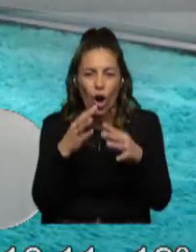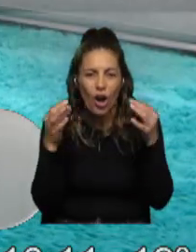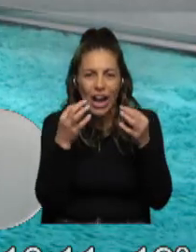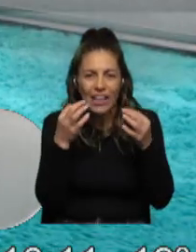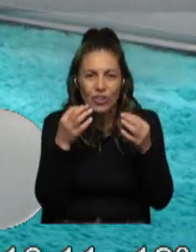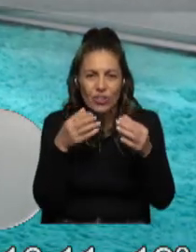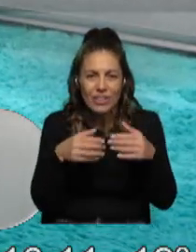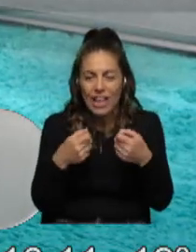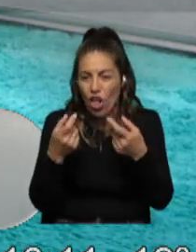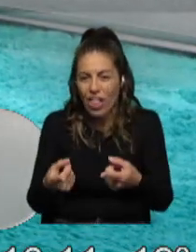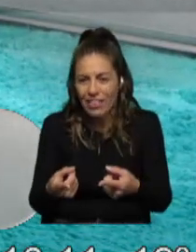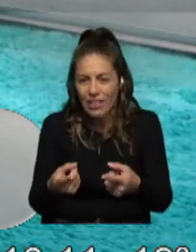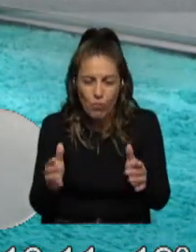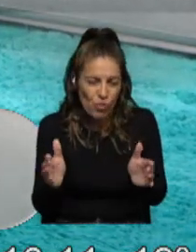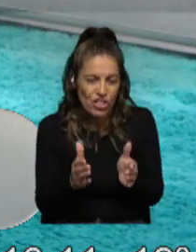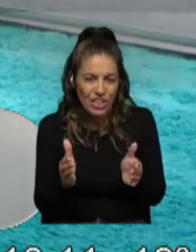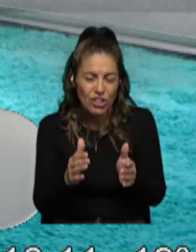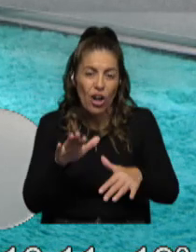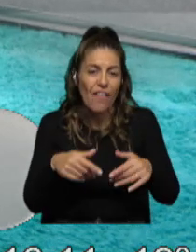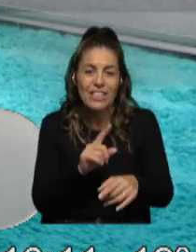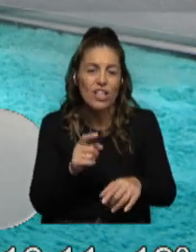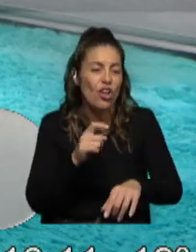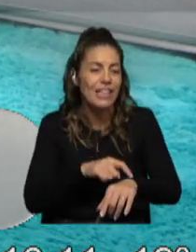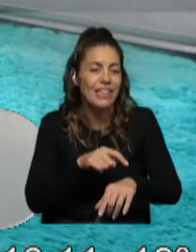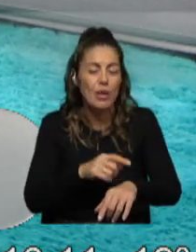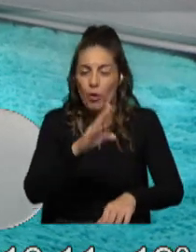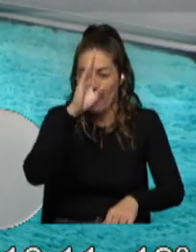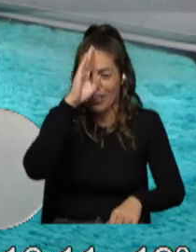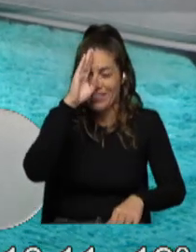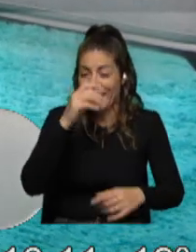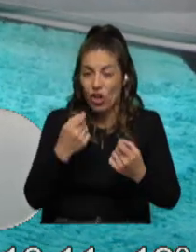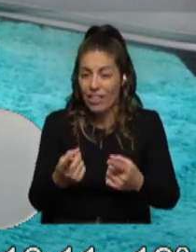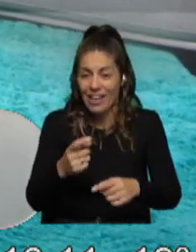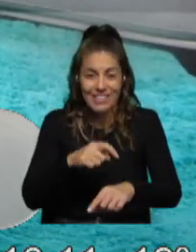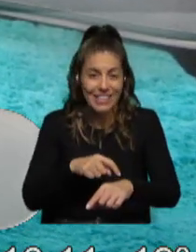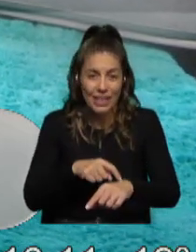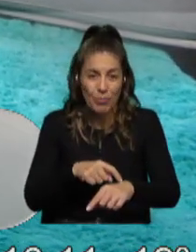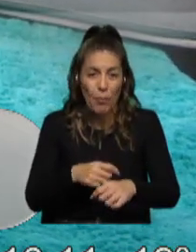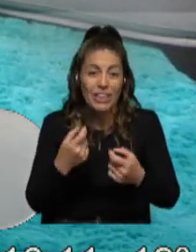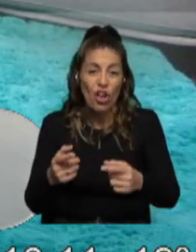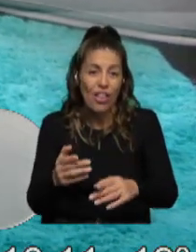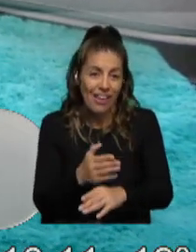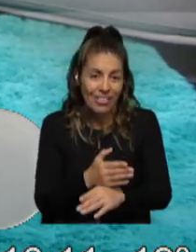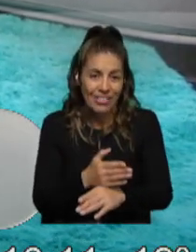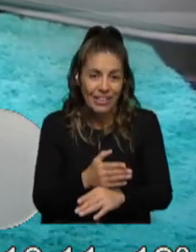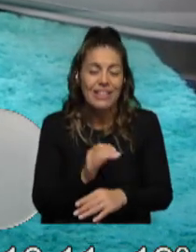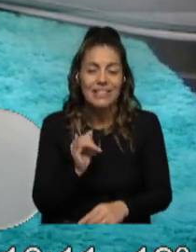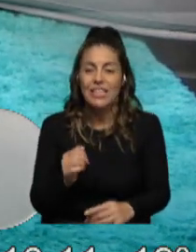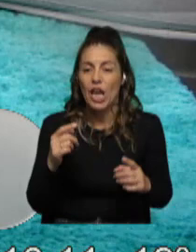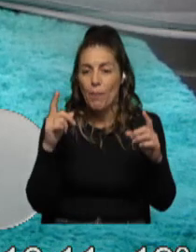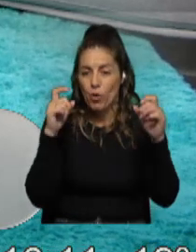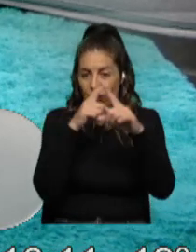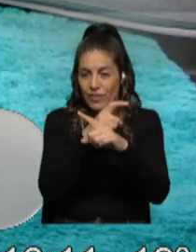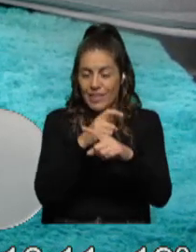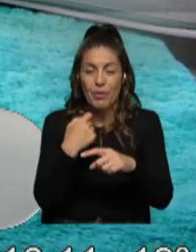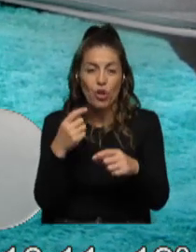quieren deshacer de esos gatitos, muchas veces no tiene ese tiempo de aprendizaje. Total, y en realidad es bastante difícil además porque para nosotros un gatito